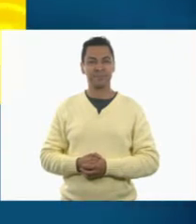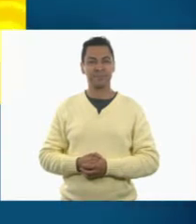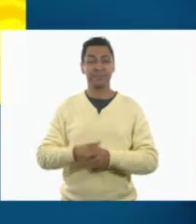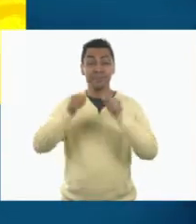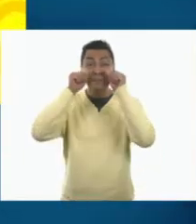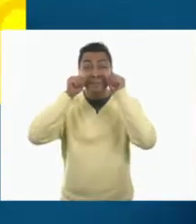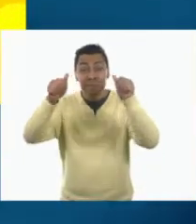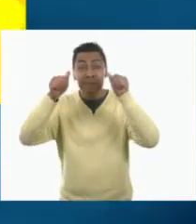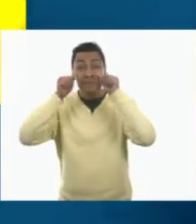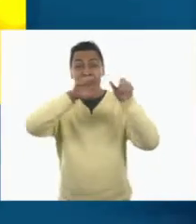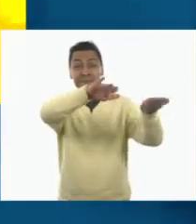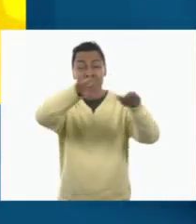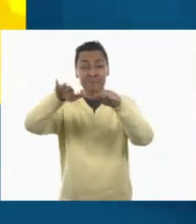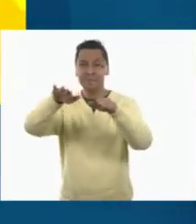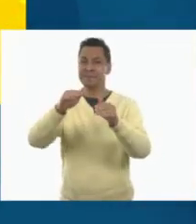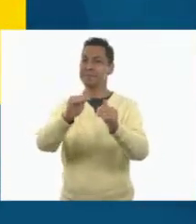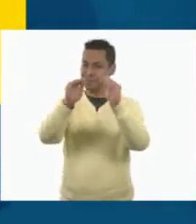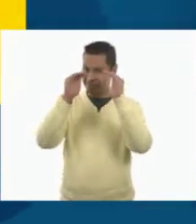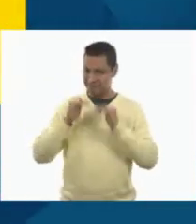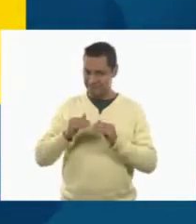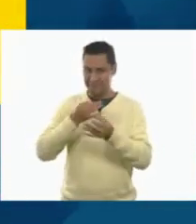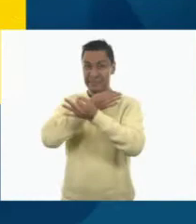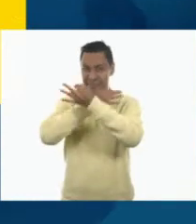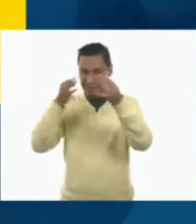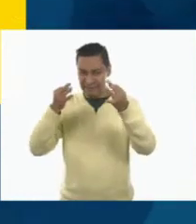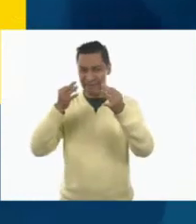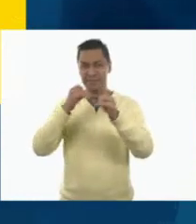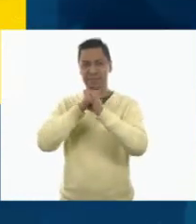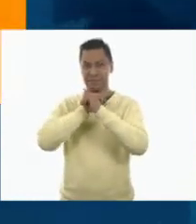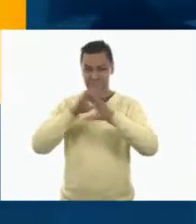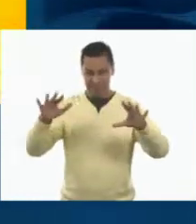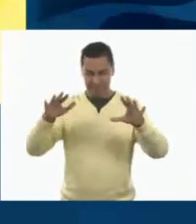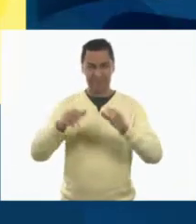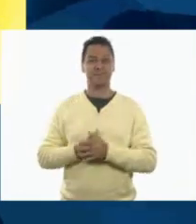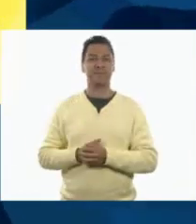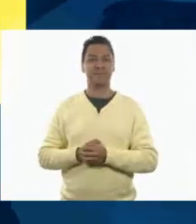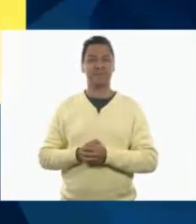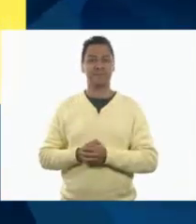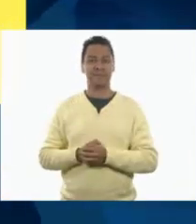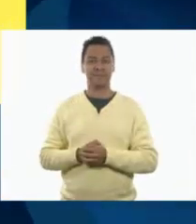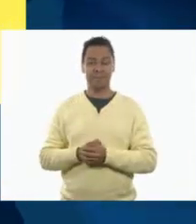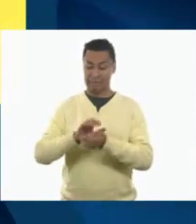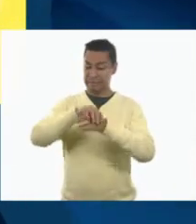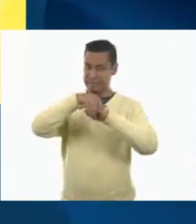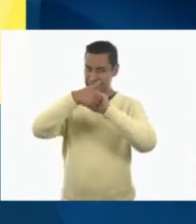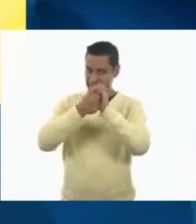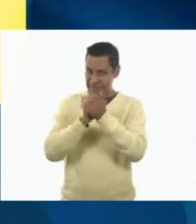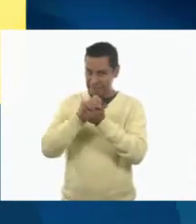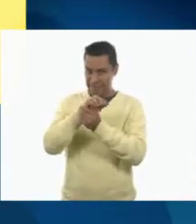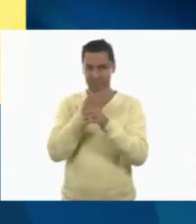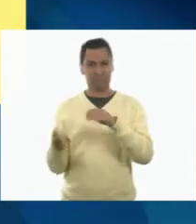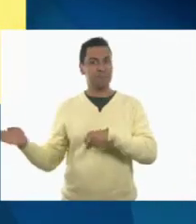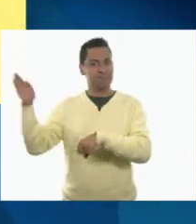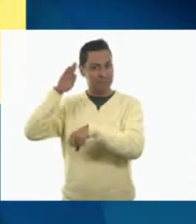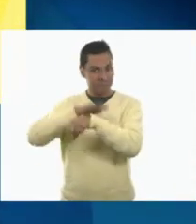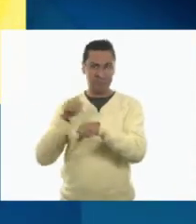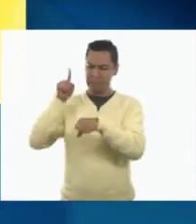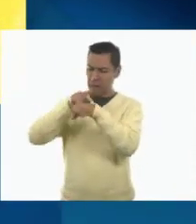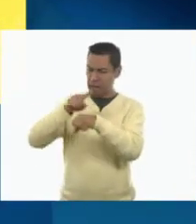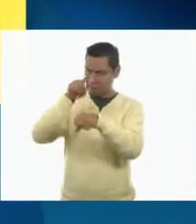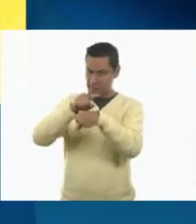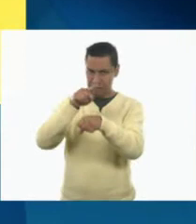¡Atención! ¡Atención! A continuación, información importante. Lavarnos las manos varias veces al día